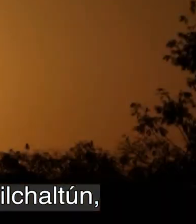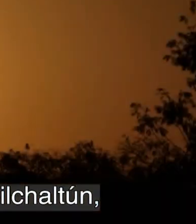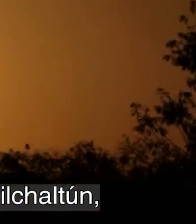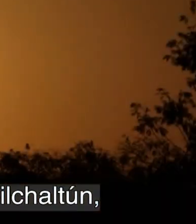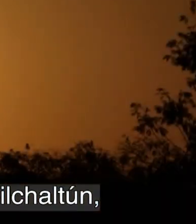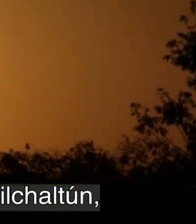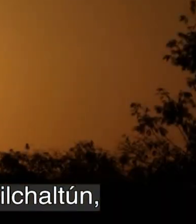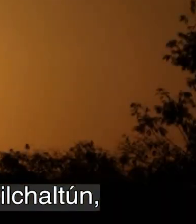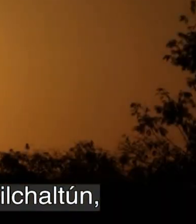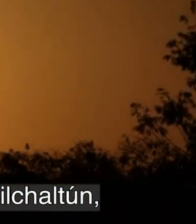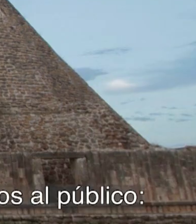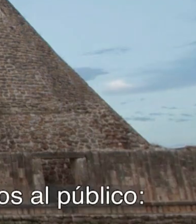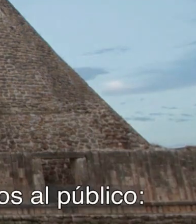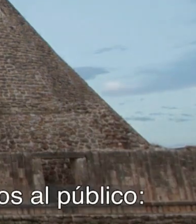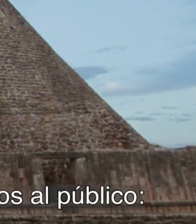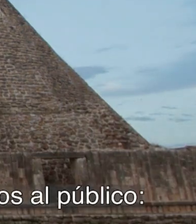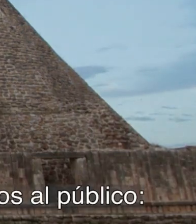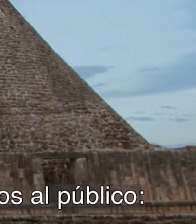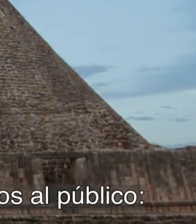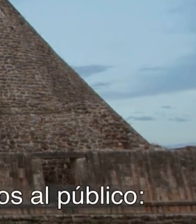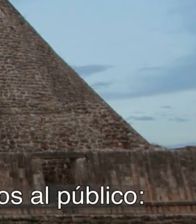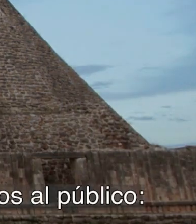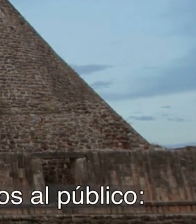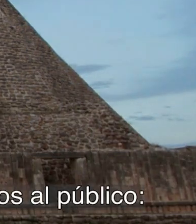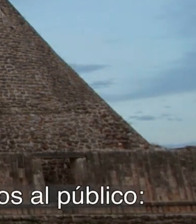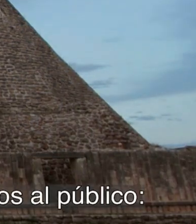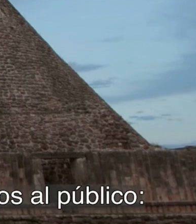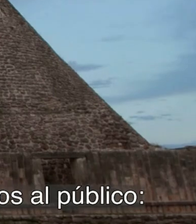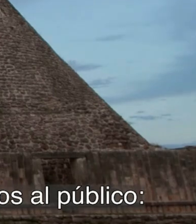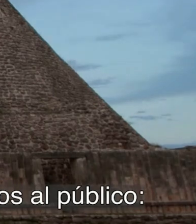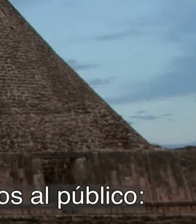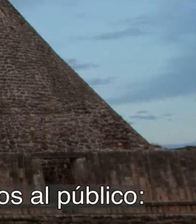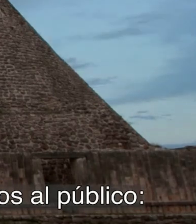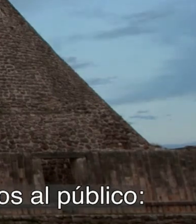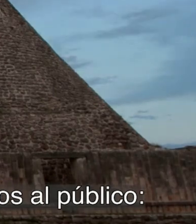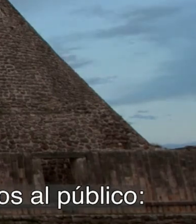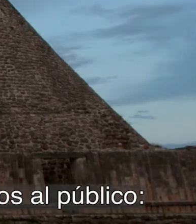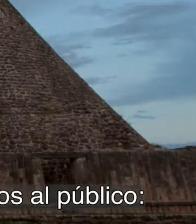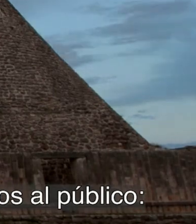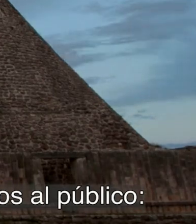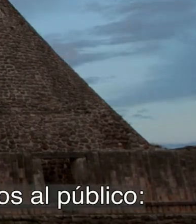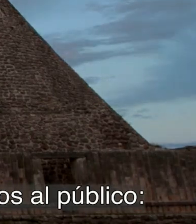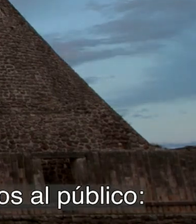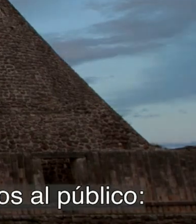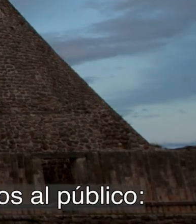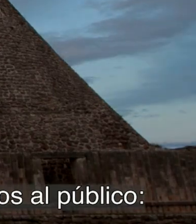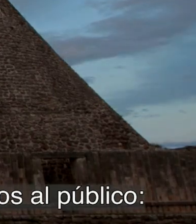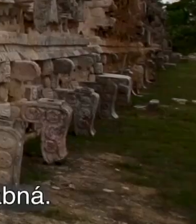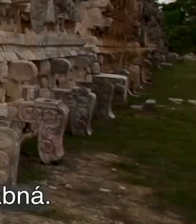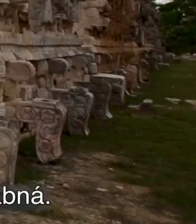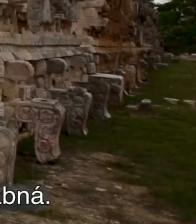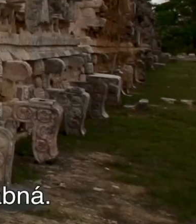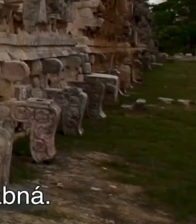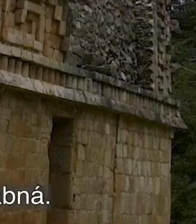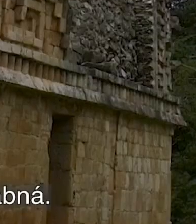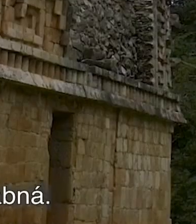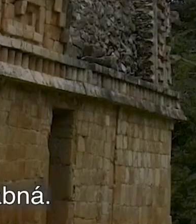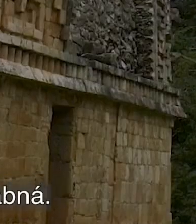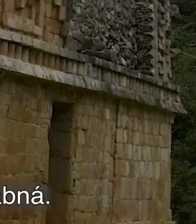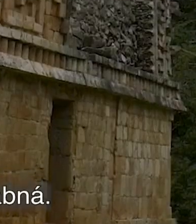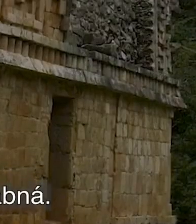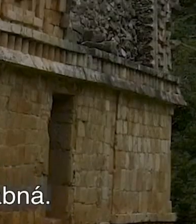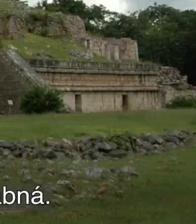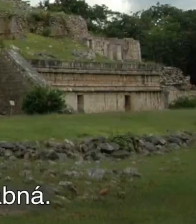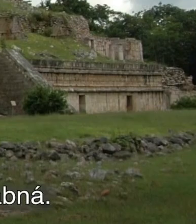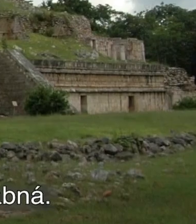de Sivilchaltún, así como Uxmal y los demás sitios de la ruta PUC abiertos al público: Cabá,